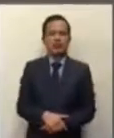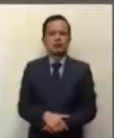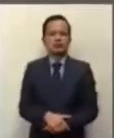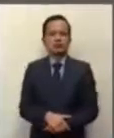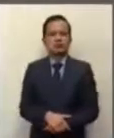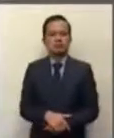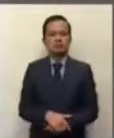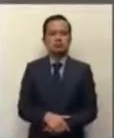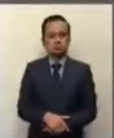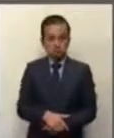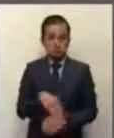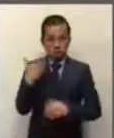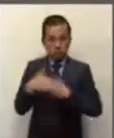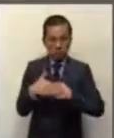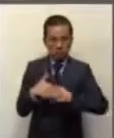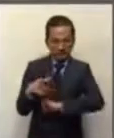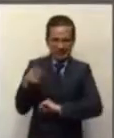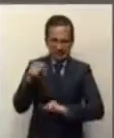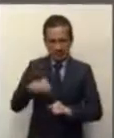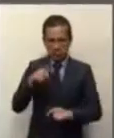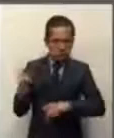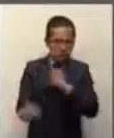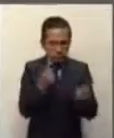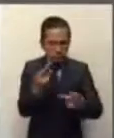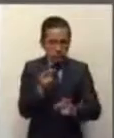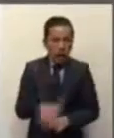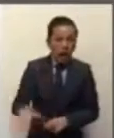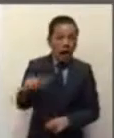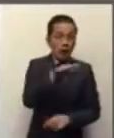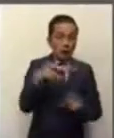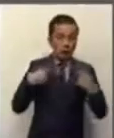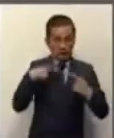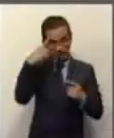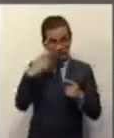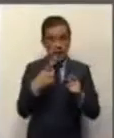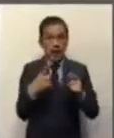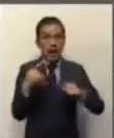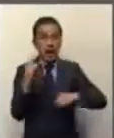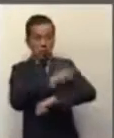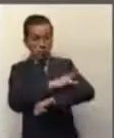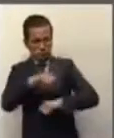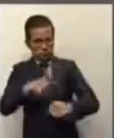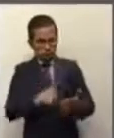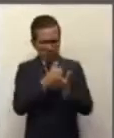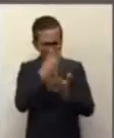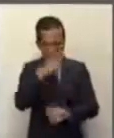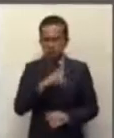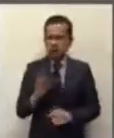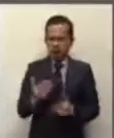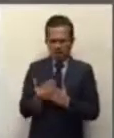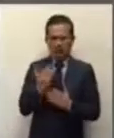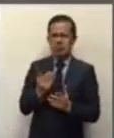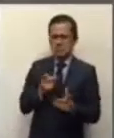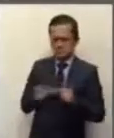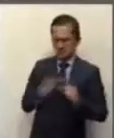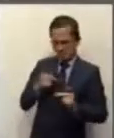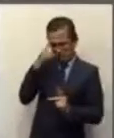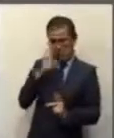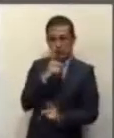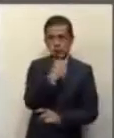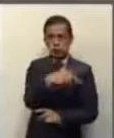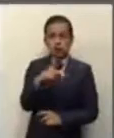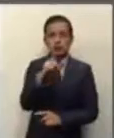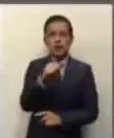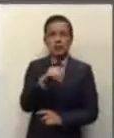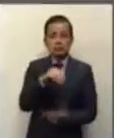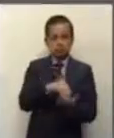en materia del nuevo aeropuerto de la Ciudad de México, se tienen previstas las recomendaciones sobre la protección de datos personales contenidos en la